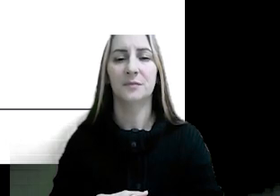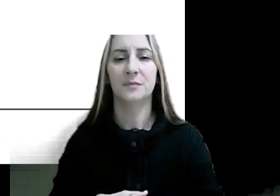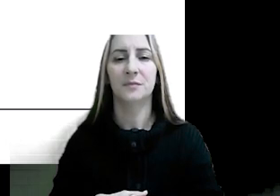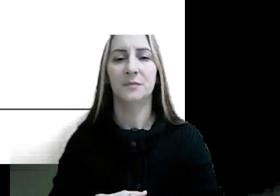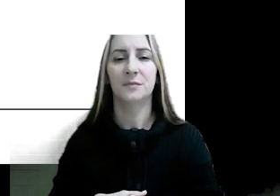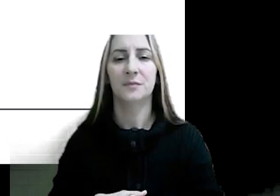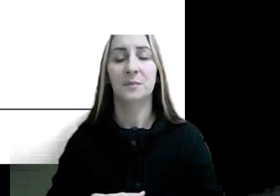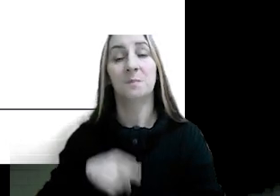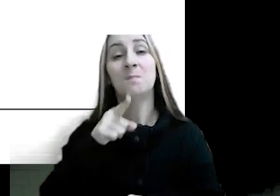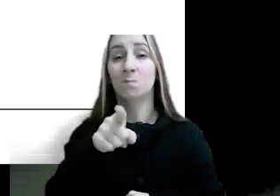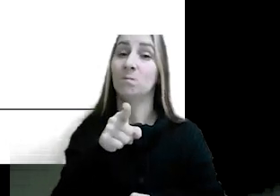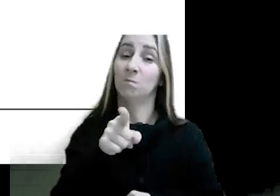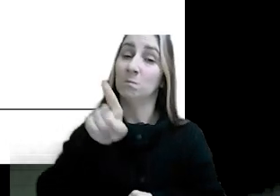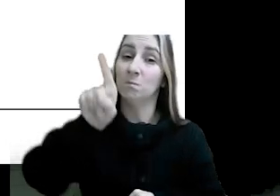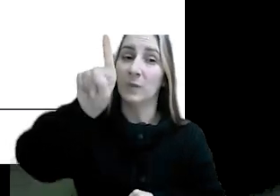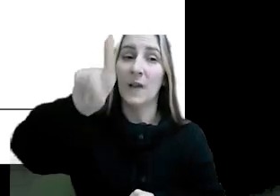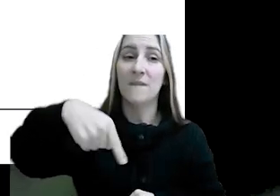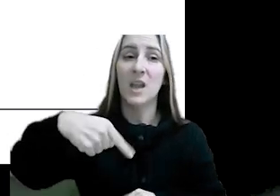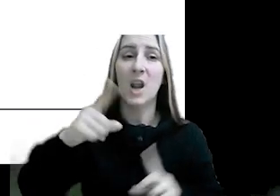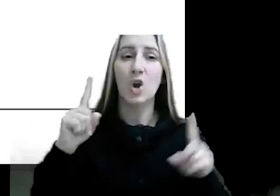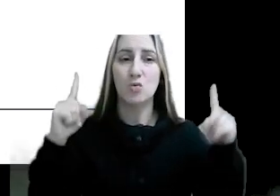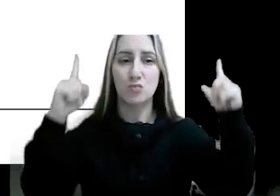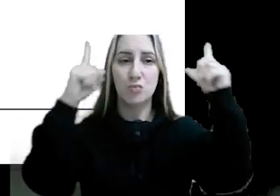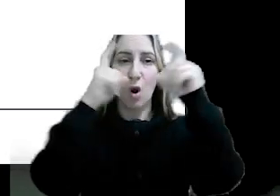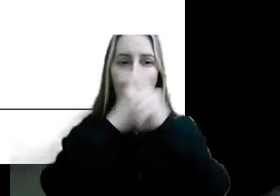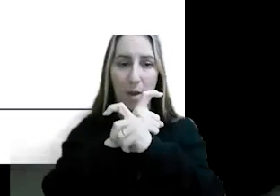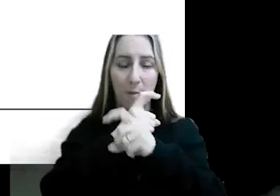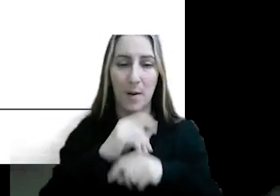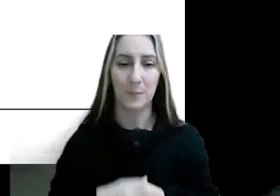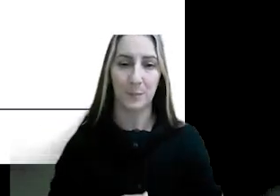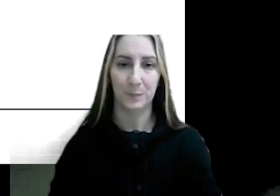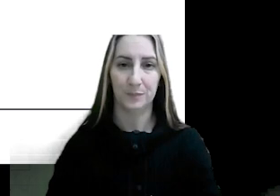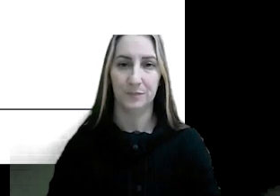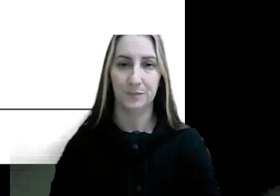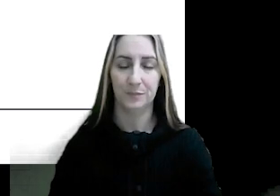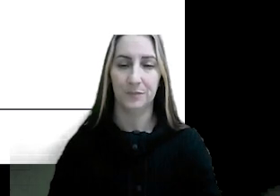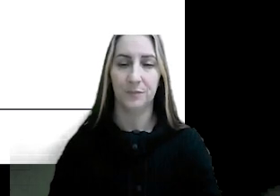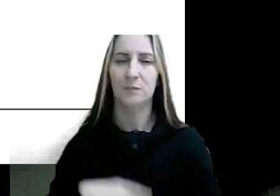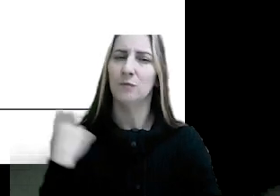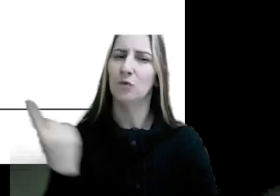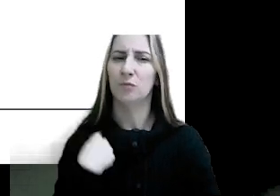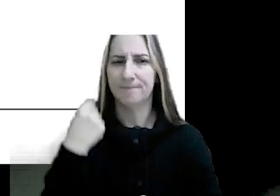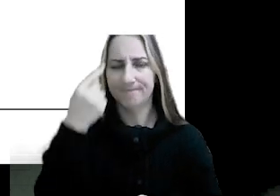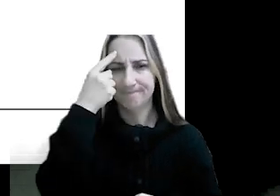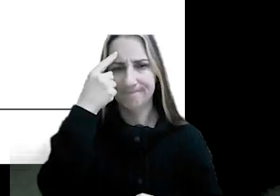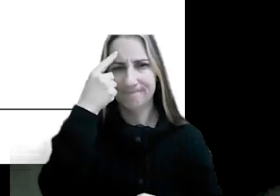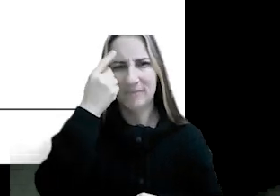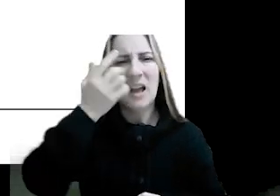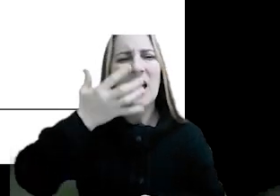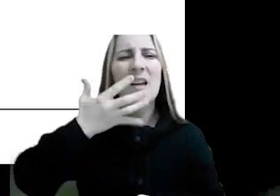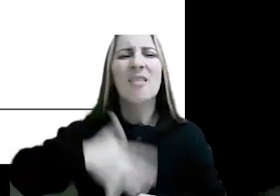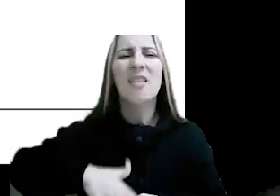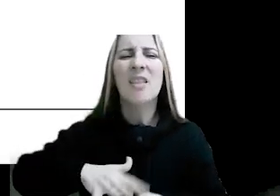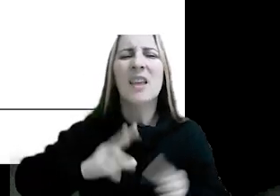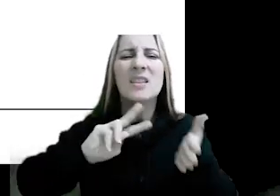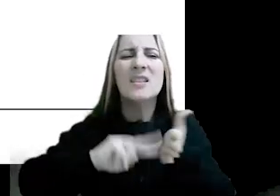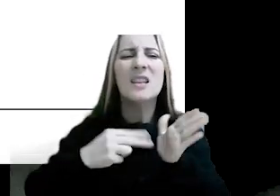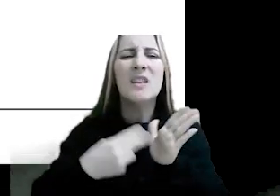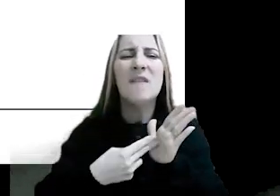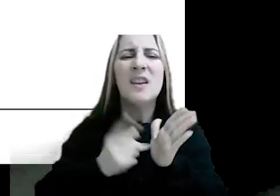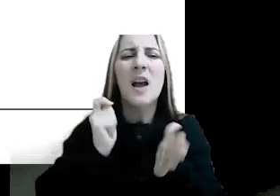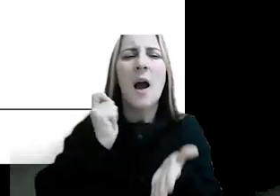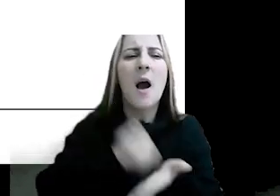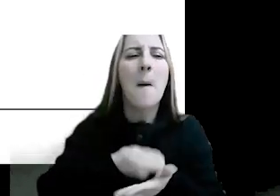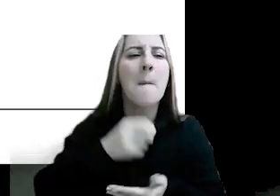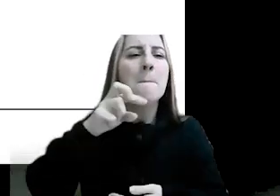una problemática que puntualmente debíamos preguntarnos qué es lo que tenemos que entender por pago, o sea, qué es el